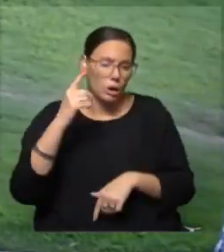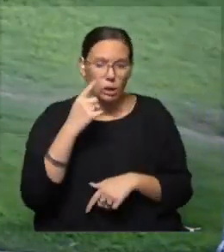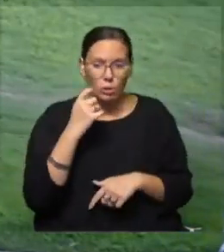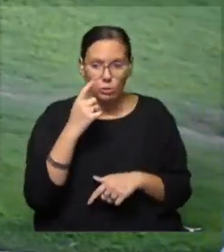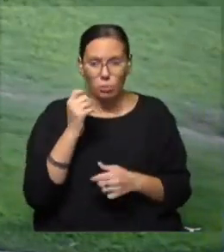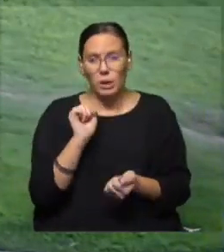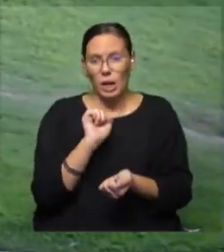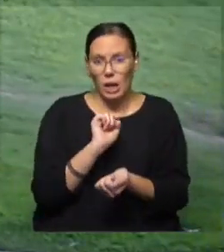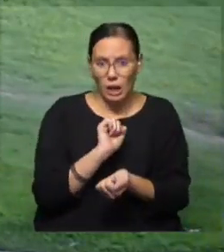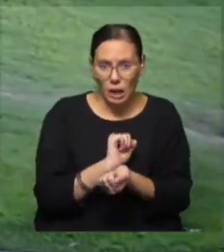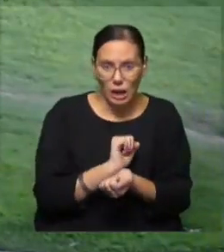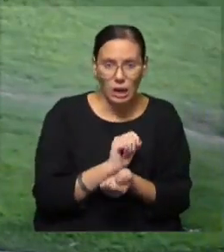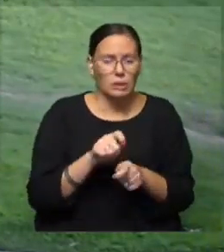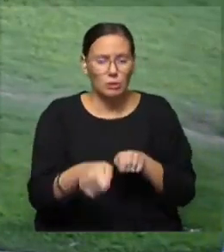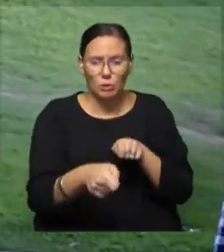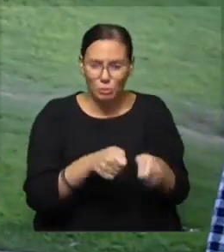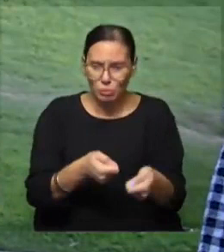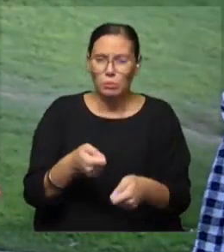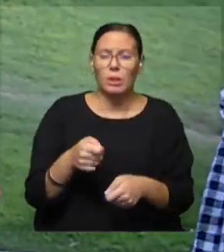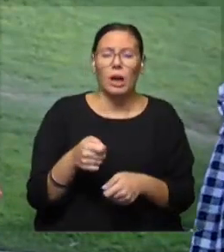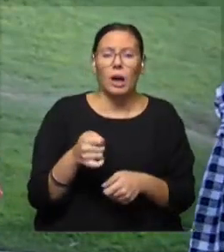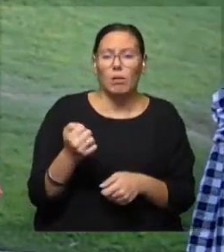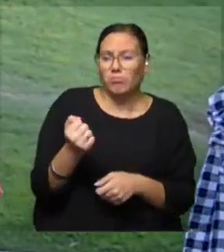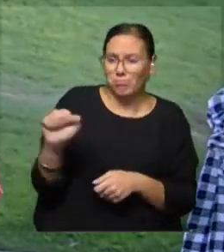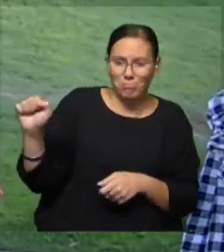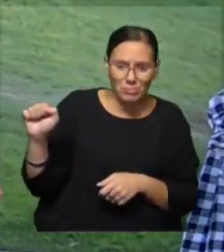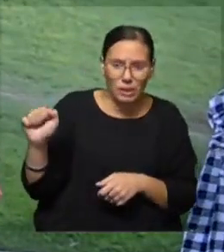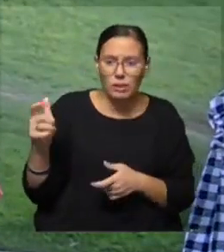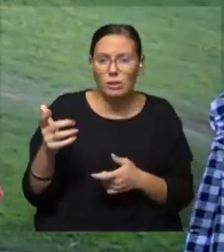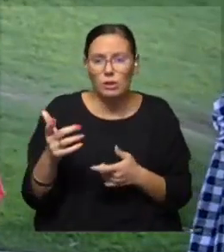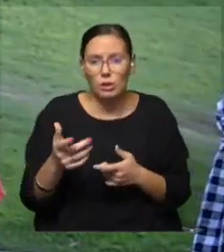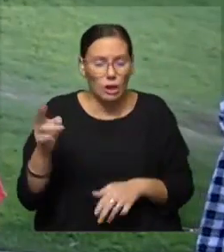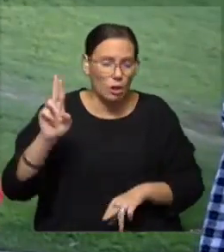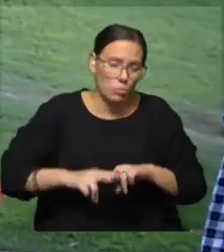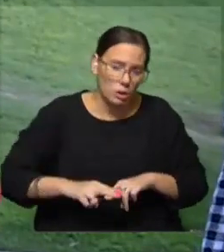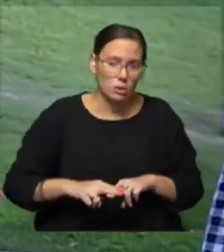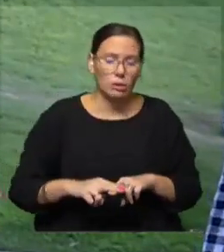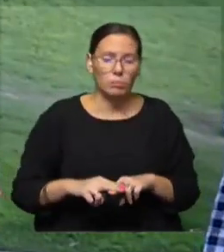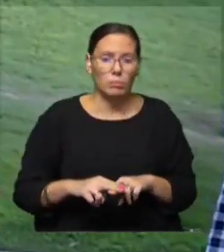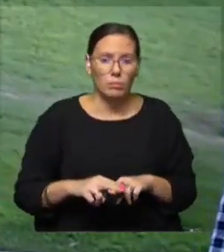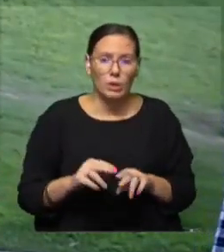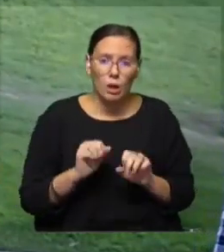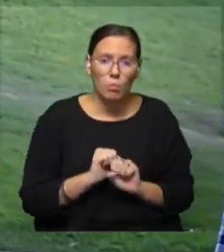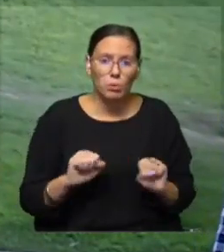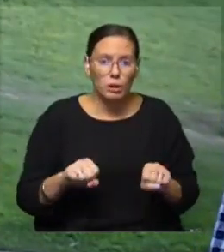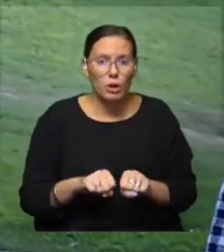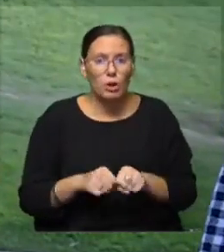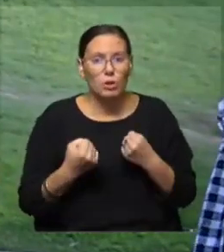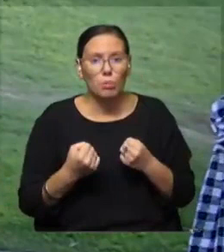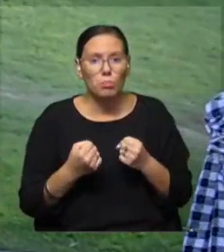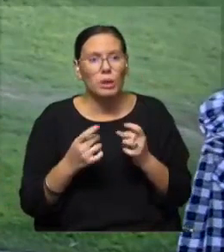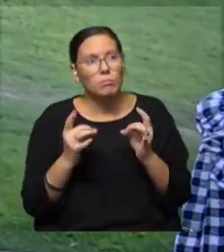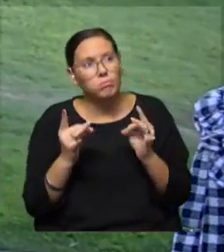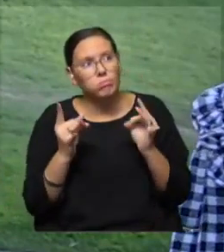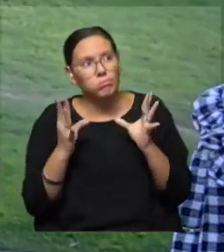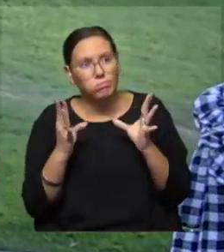la prisión, en la cárcel, la tortura, las violaciones, la muerte, pudieron romper ese techo de cristal de alguna